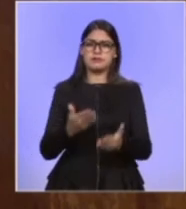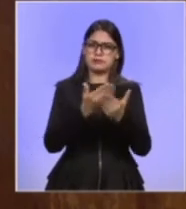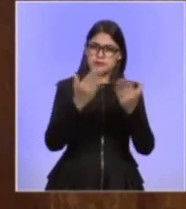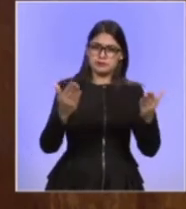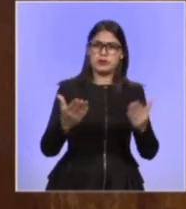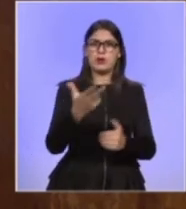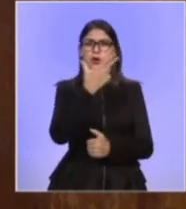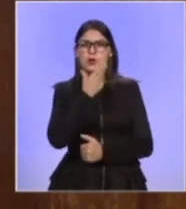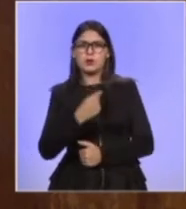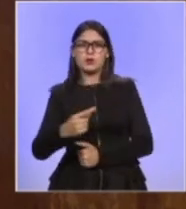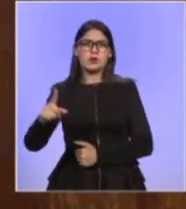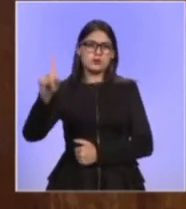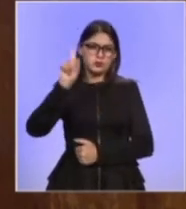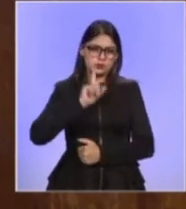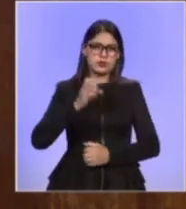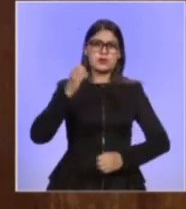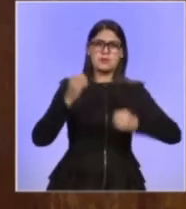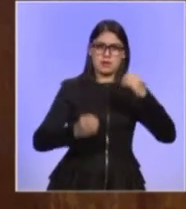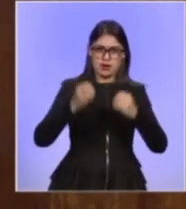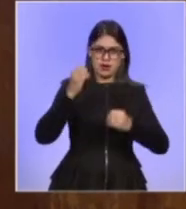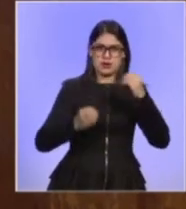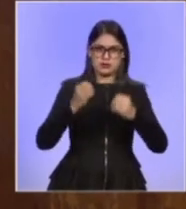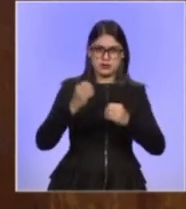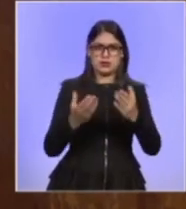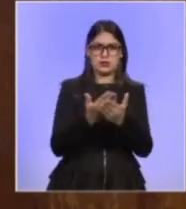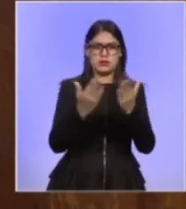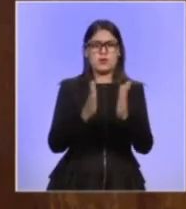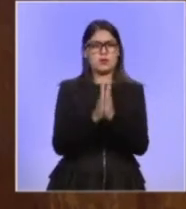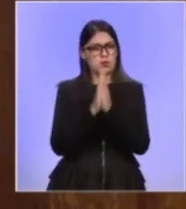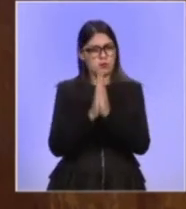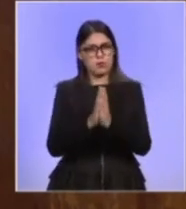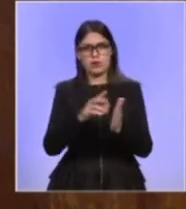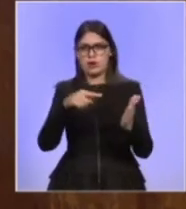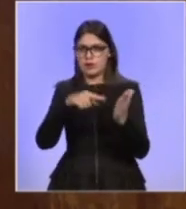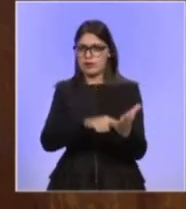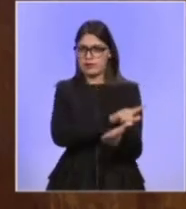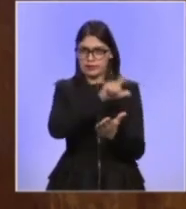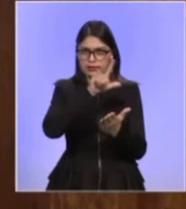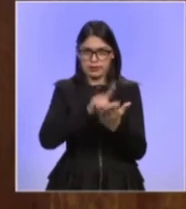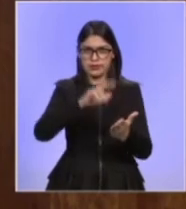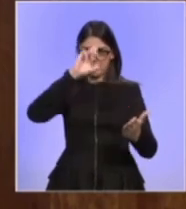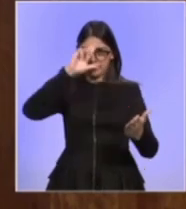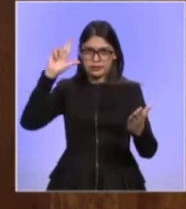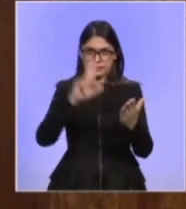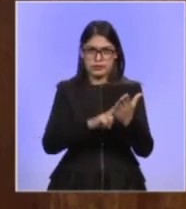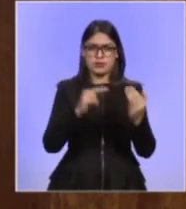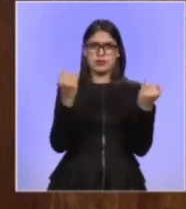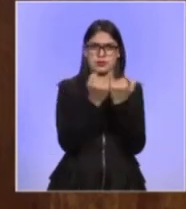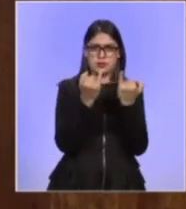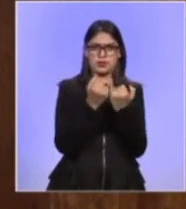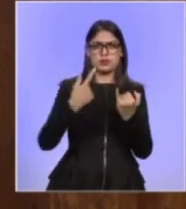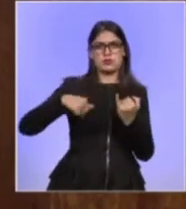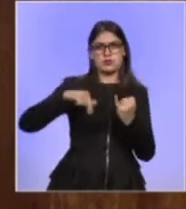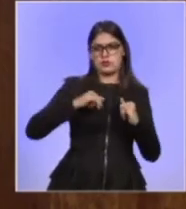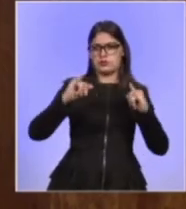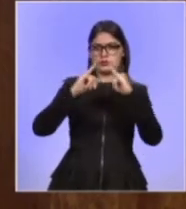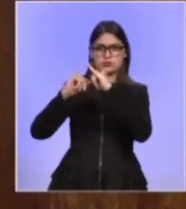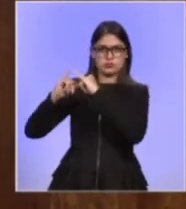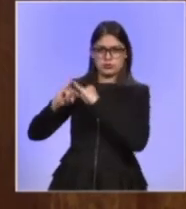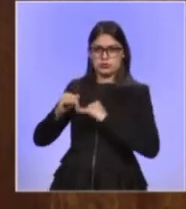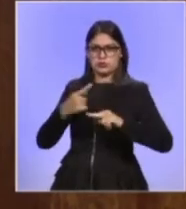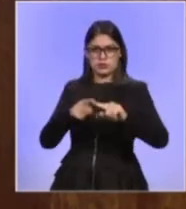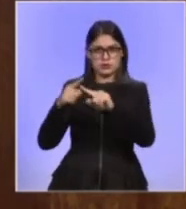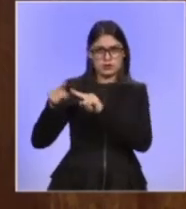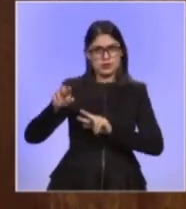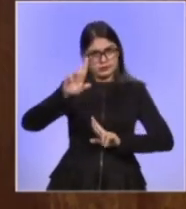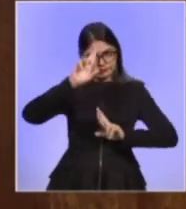señores magistrados los conminó a respetar el orden legal a respetar nuestras instituciones democráticas a